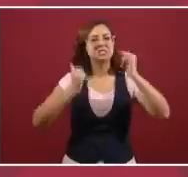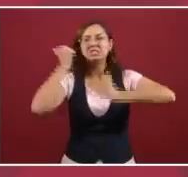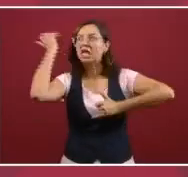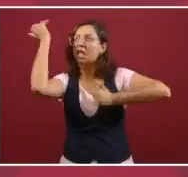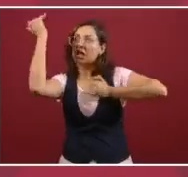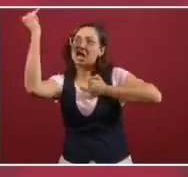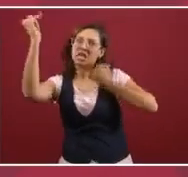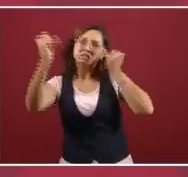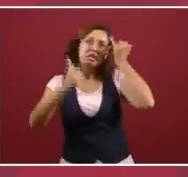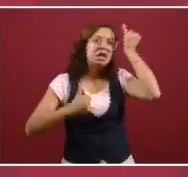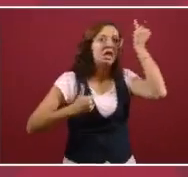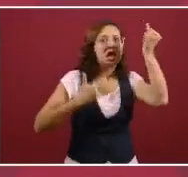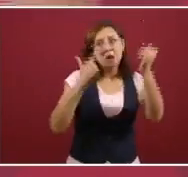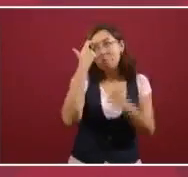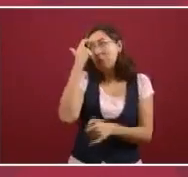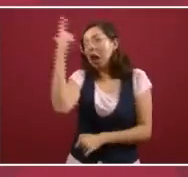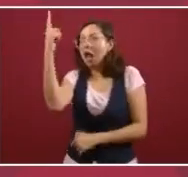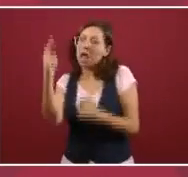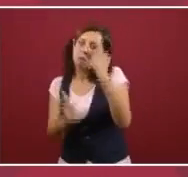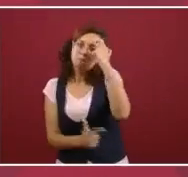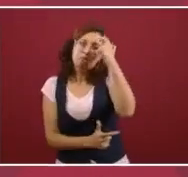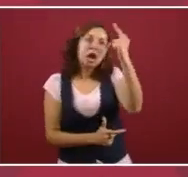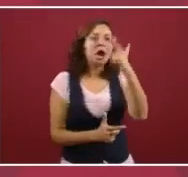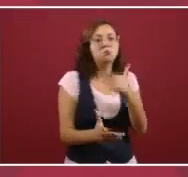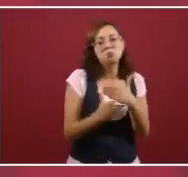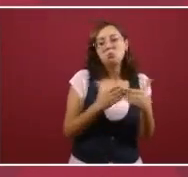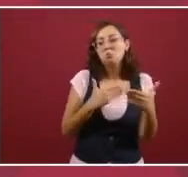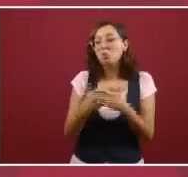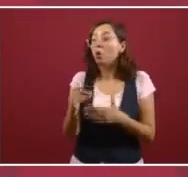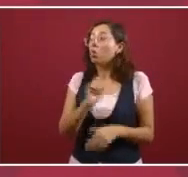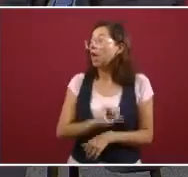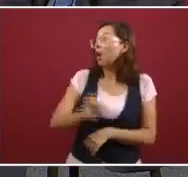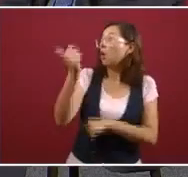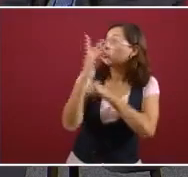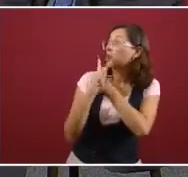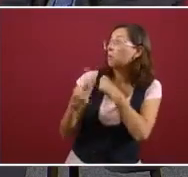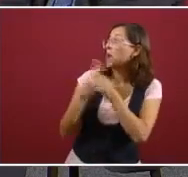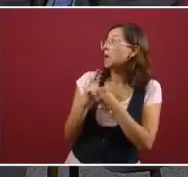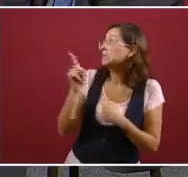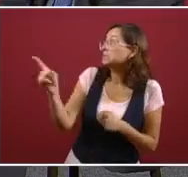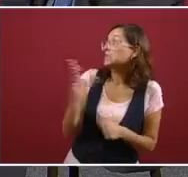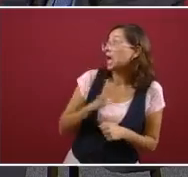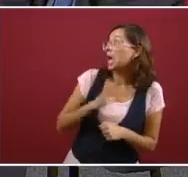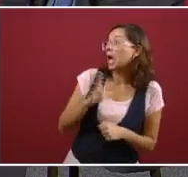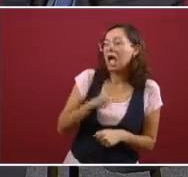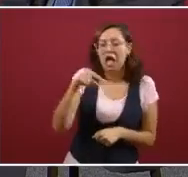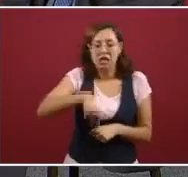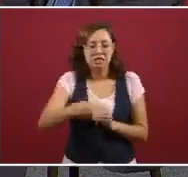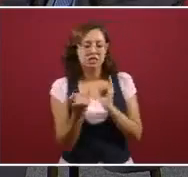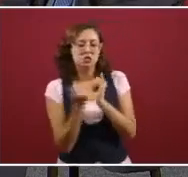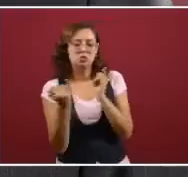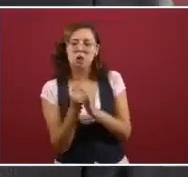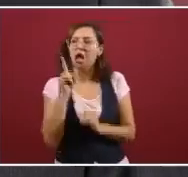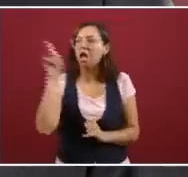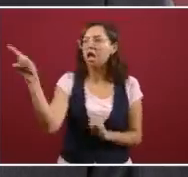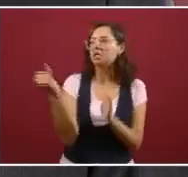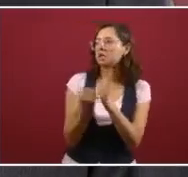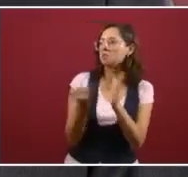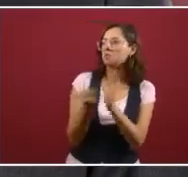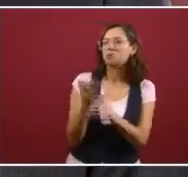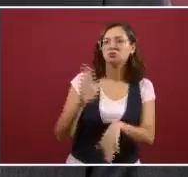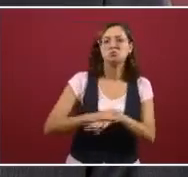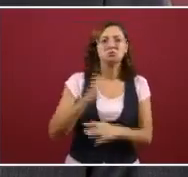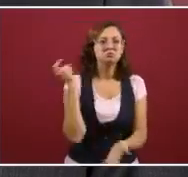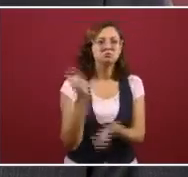moda de que en otros países se pagaba más impuestos,